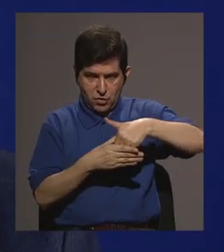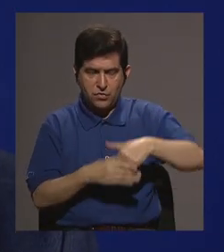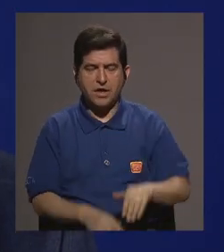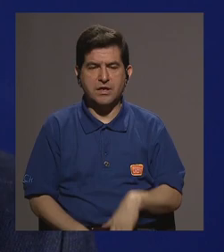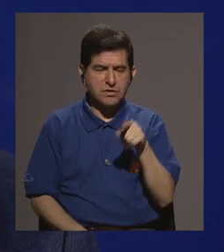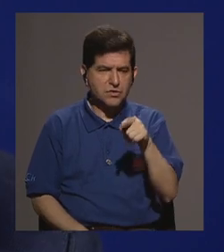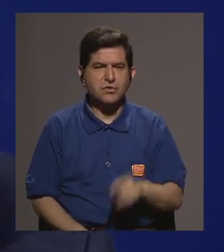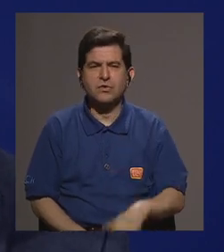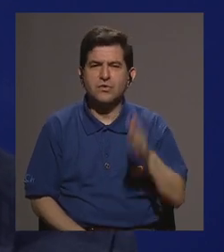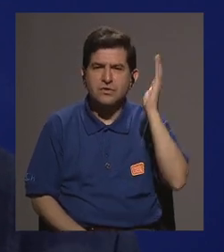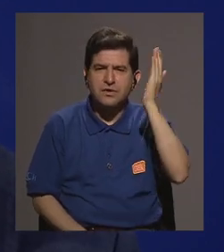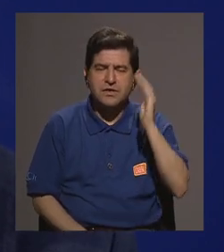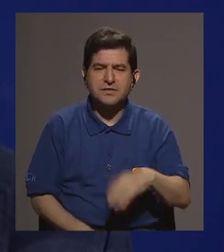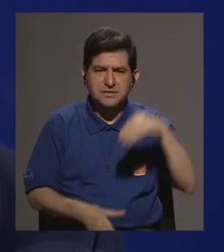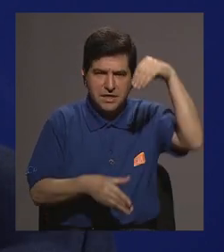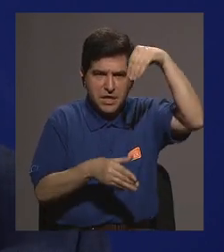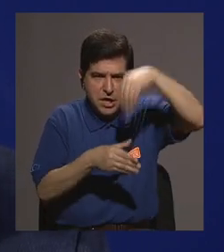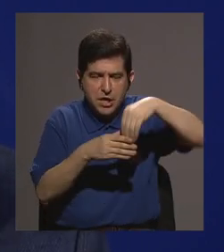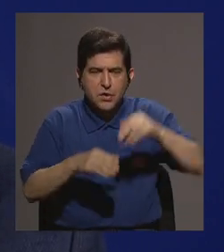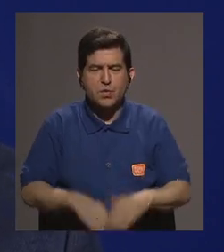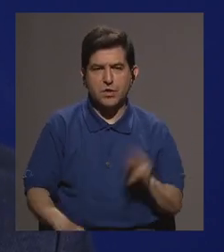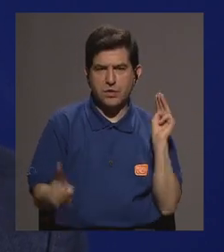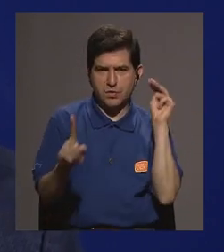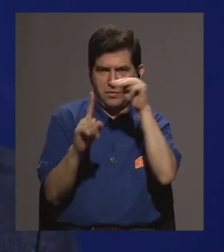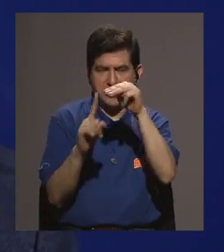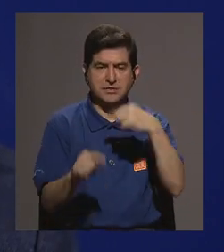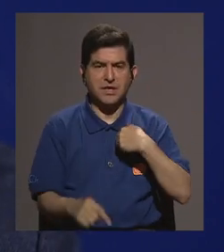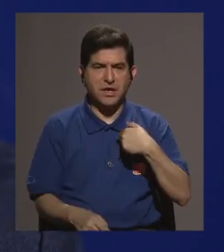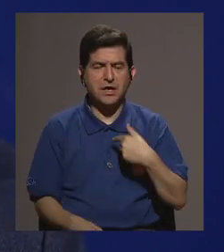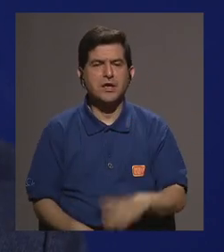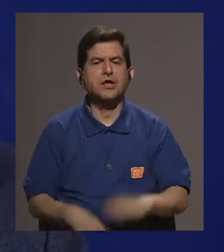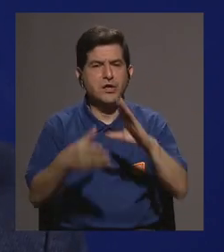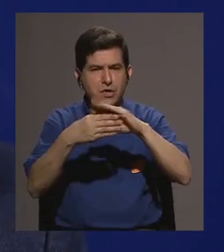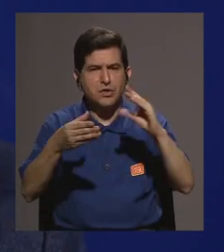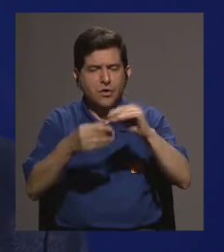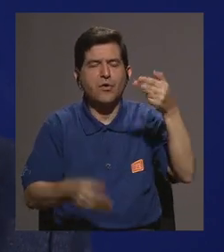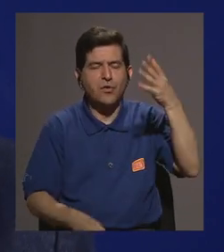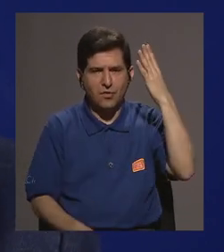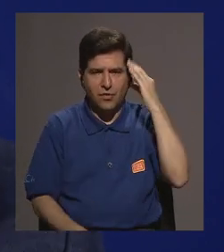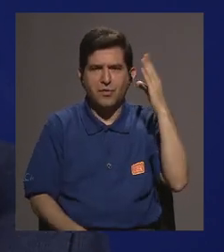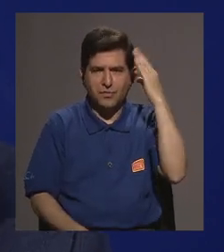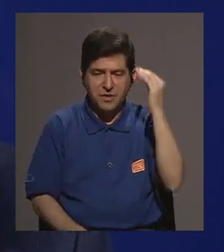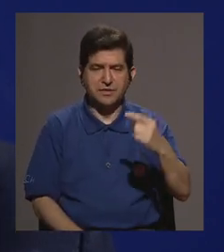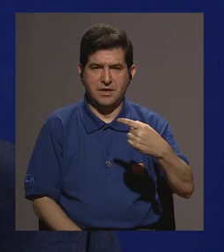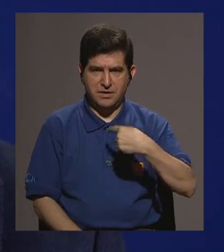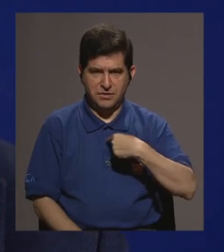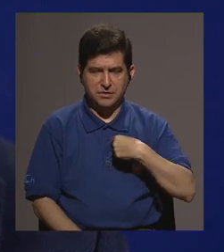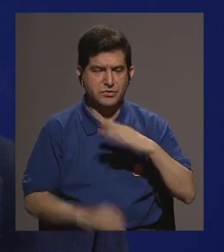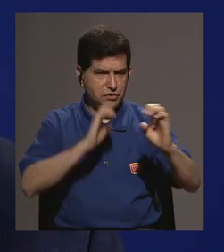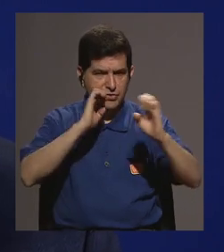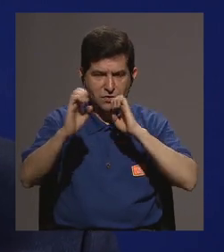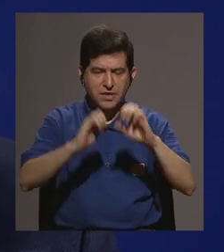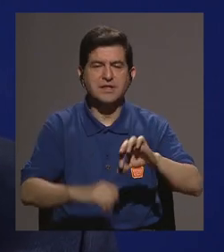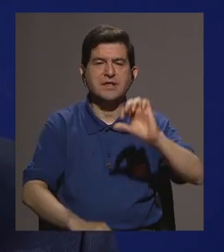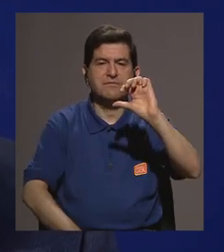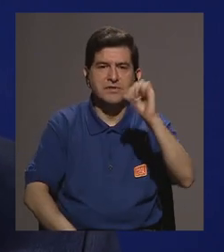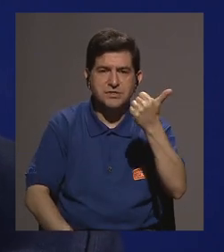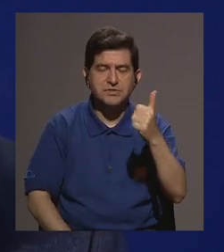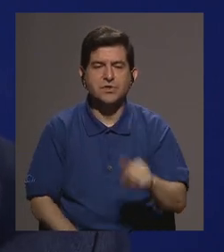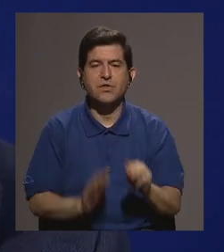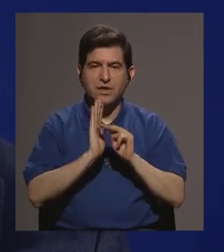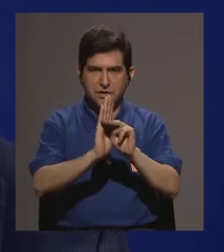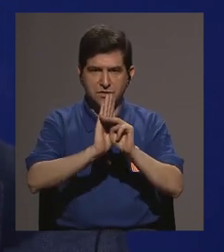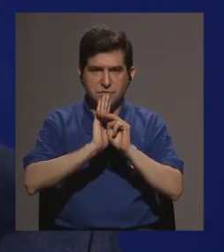sin embargo dentro de ese discurso está el mensaje implícito y yo quería comentarte de forma anecdótica que yo